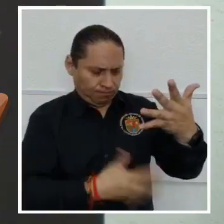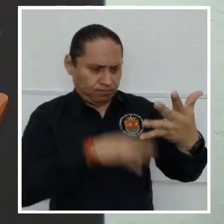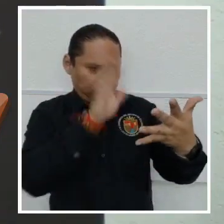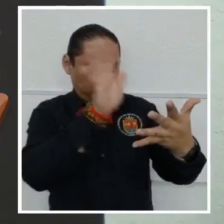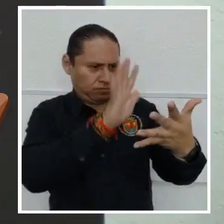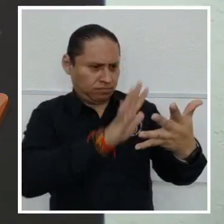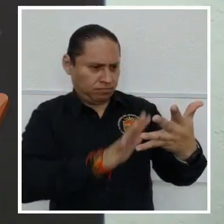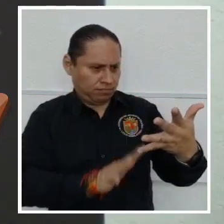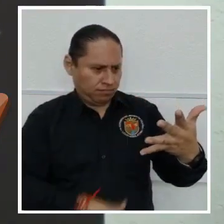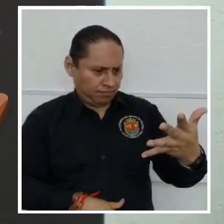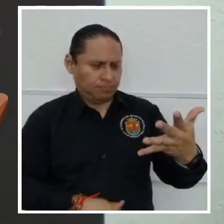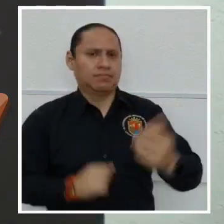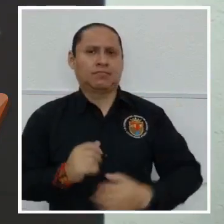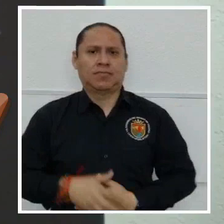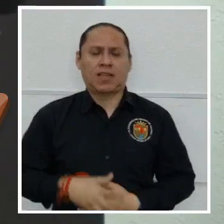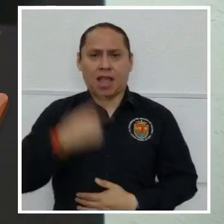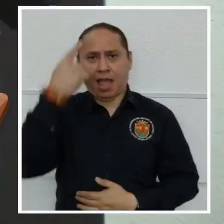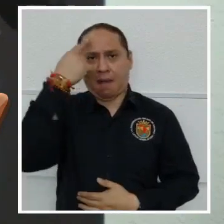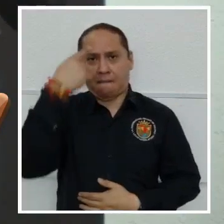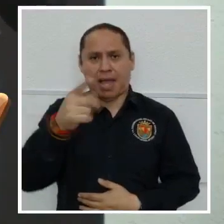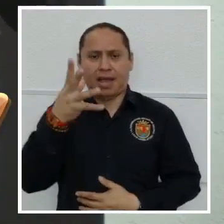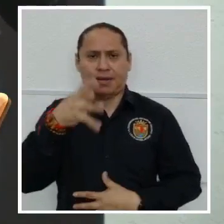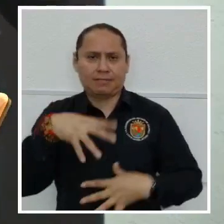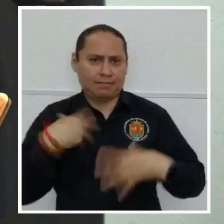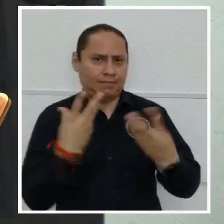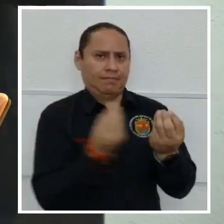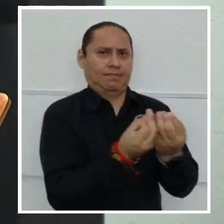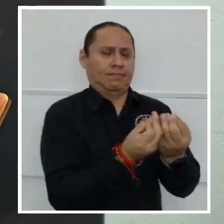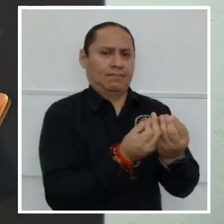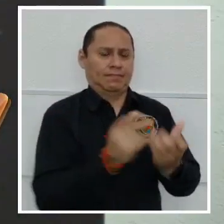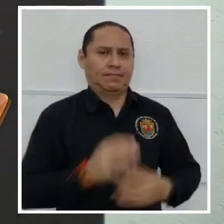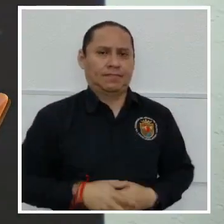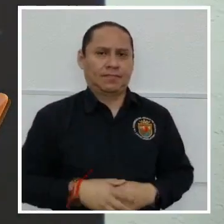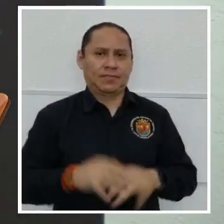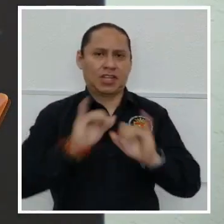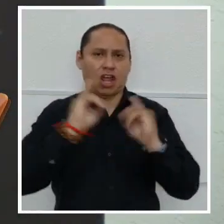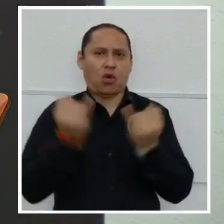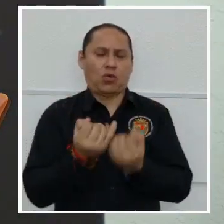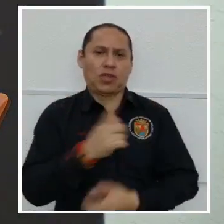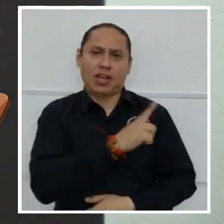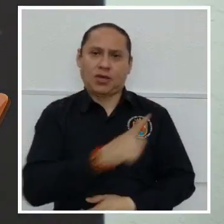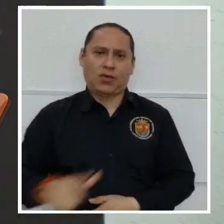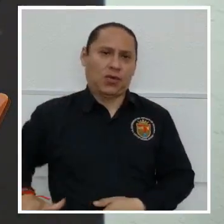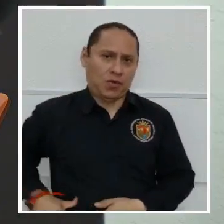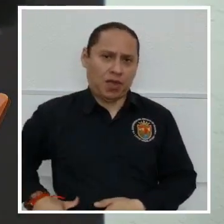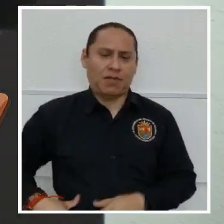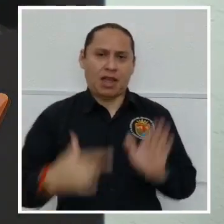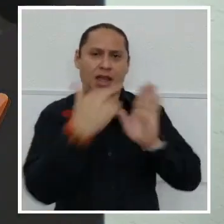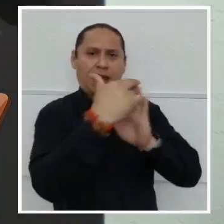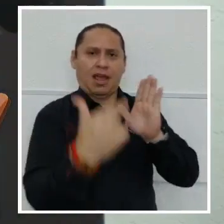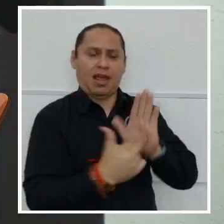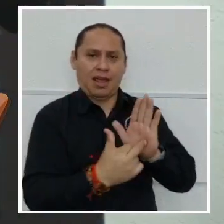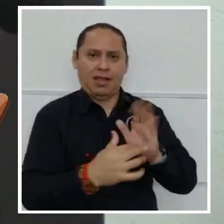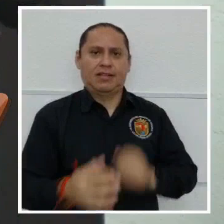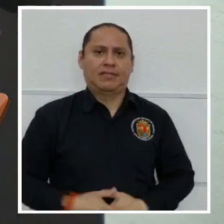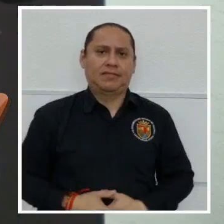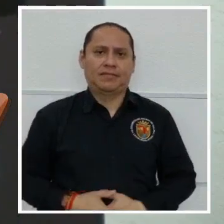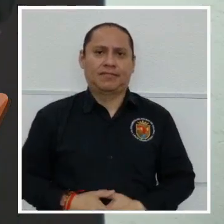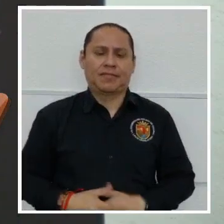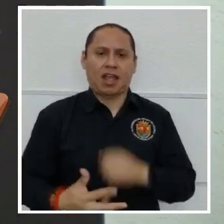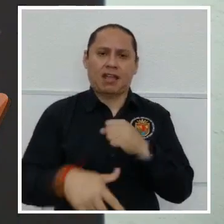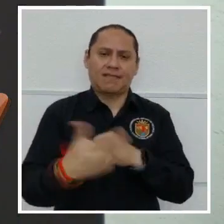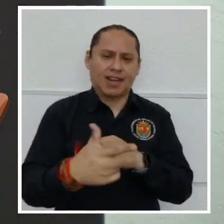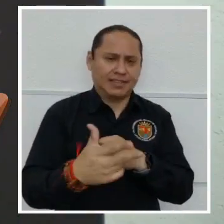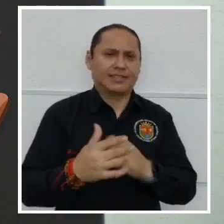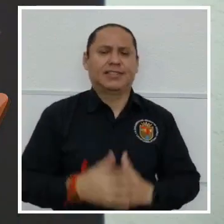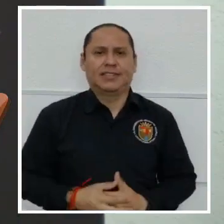hago desde la tribuna para incorporar en la junta de gobierno en la reforma que se hizo al 13 del